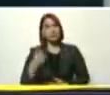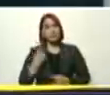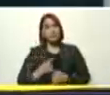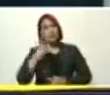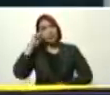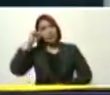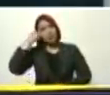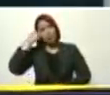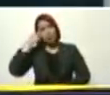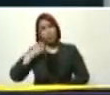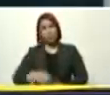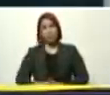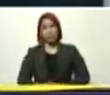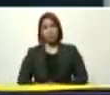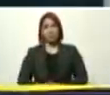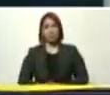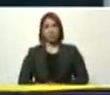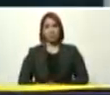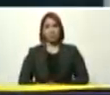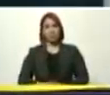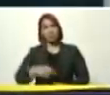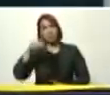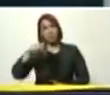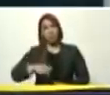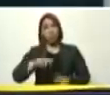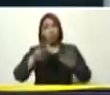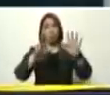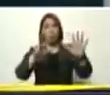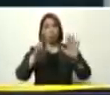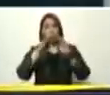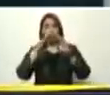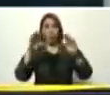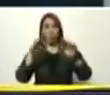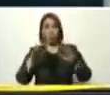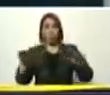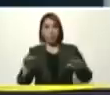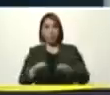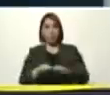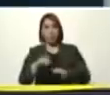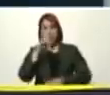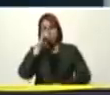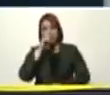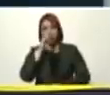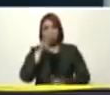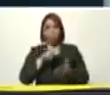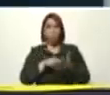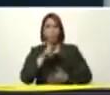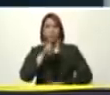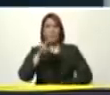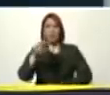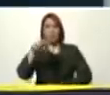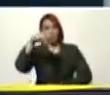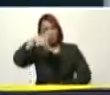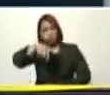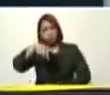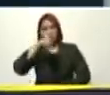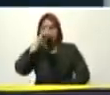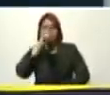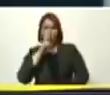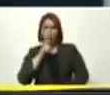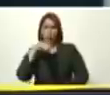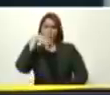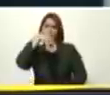recordarlo, hoy 8 de diciembre del año 2021, su año, el año de